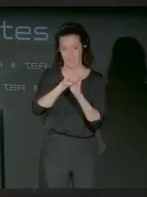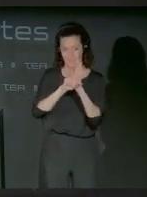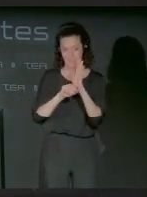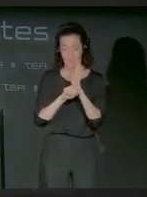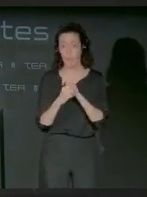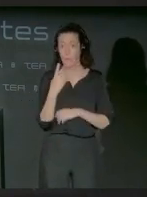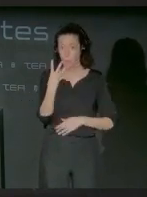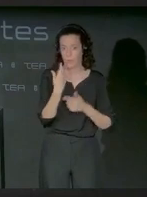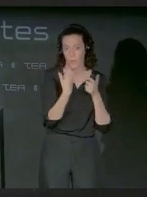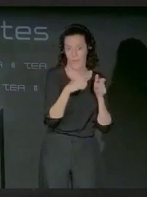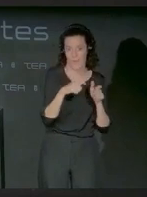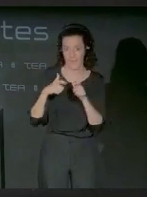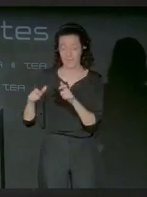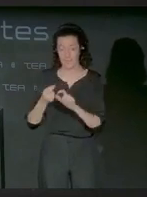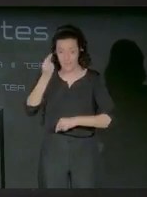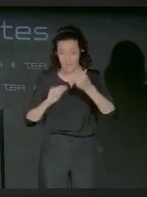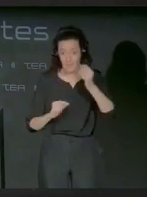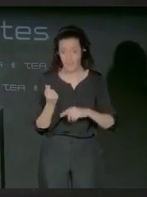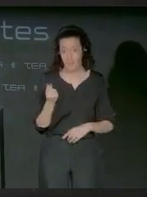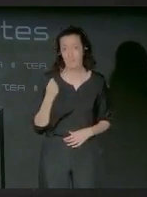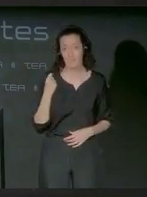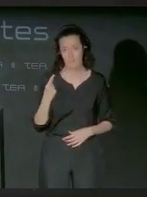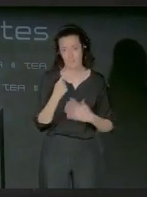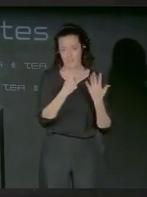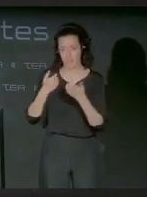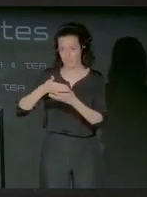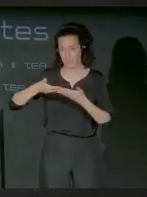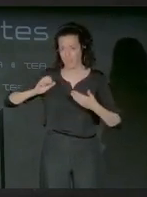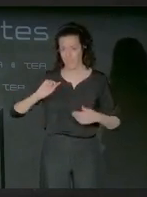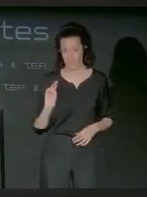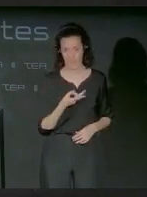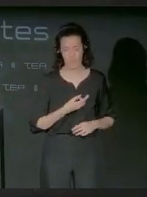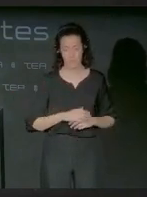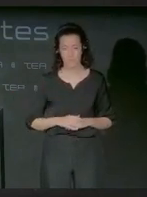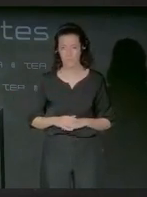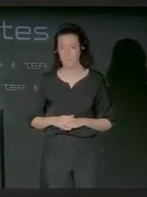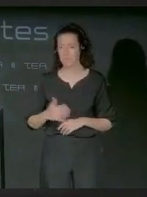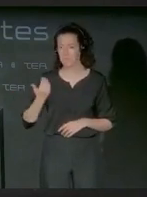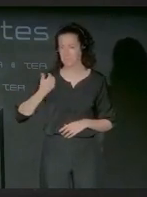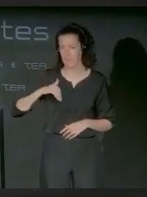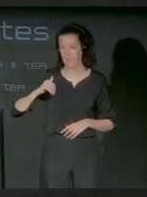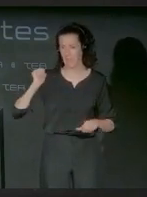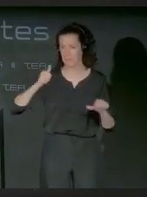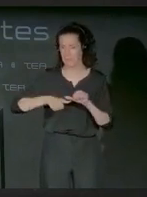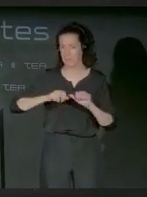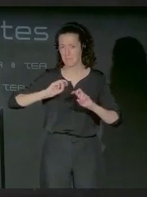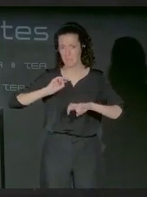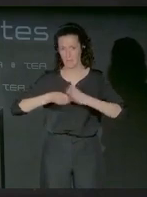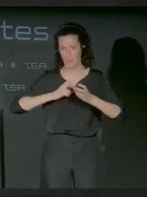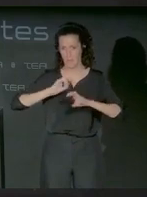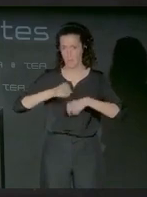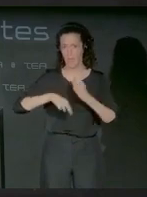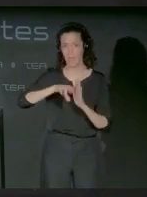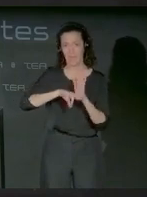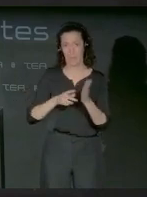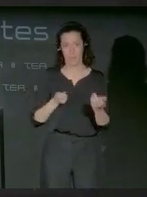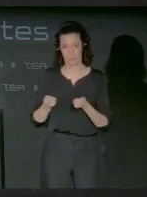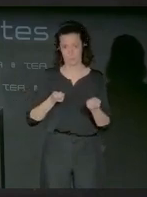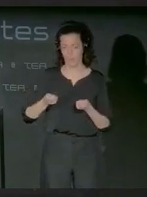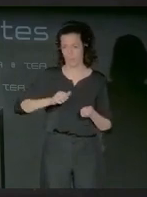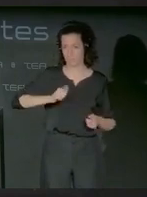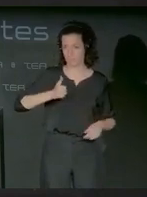ejes y con un presupuesto de 1.600 millones de euros hemos aprobado varias reformas regulatorias con el fin de dar